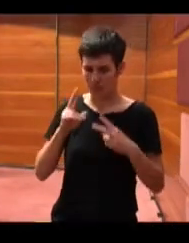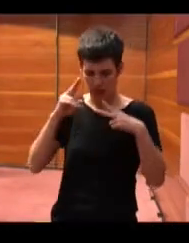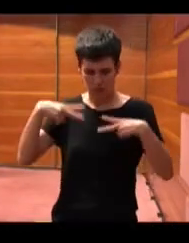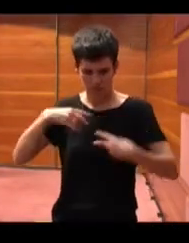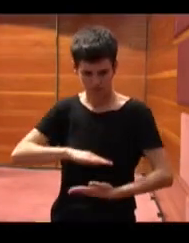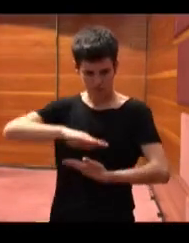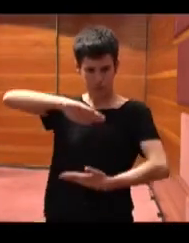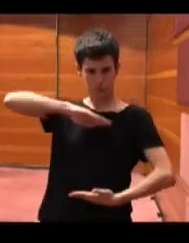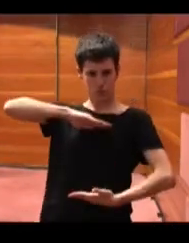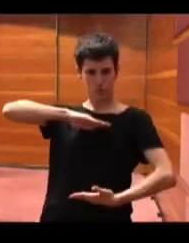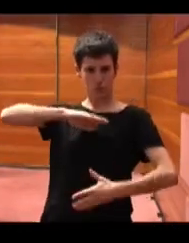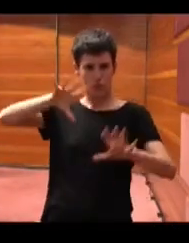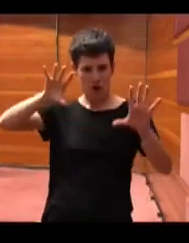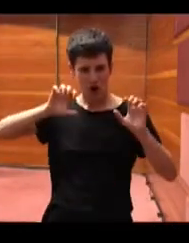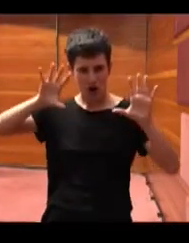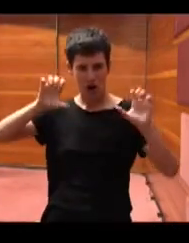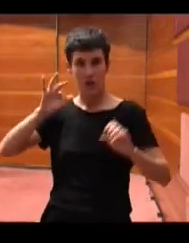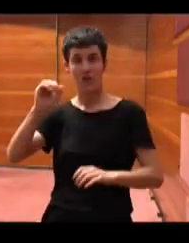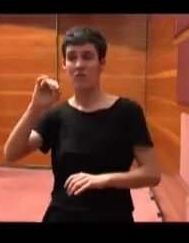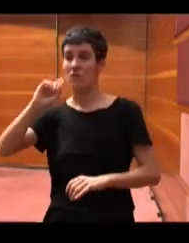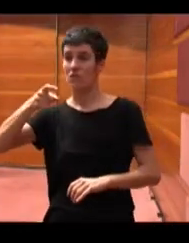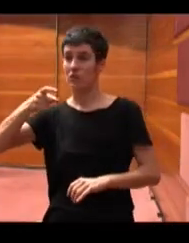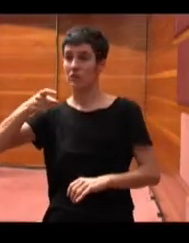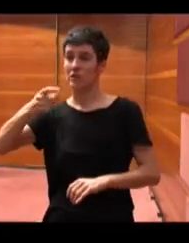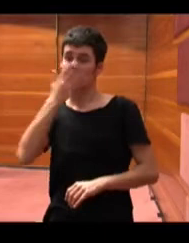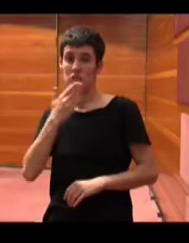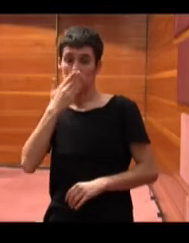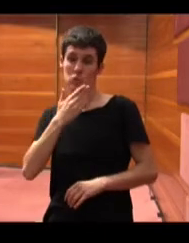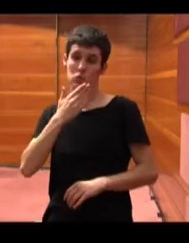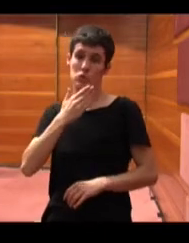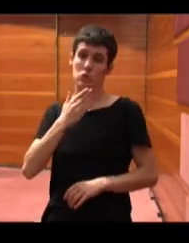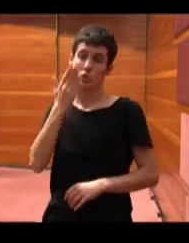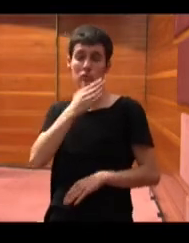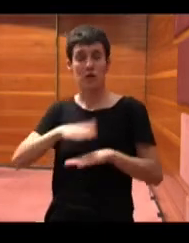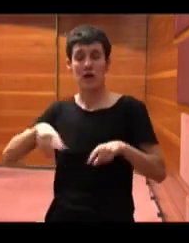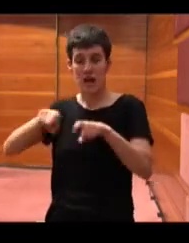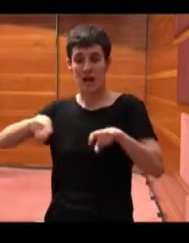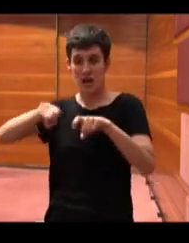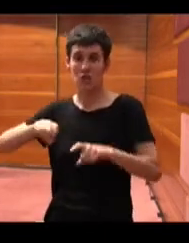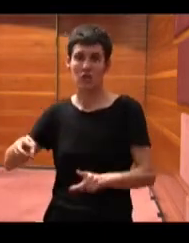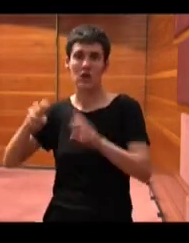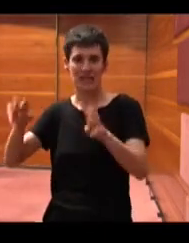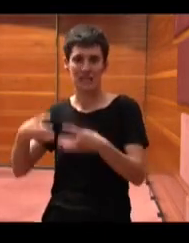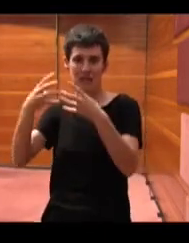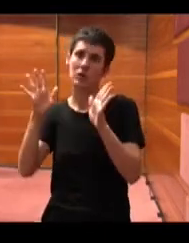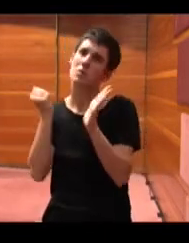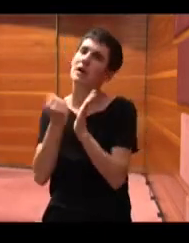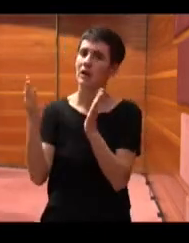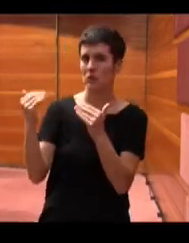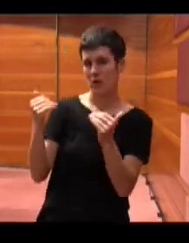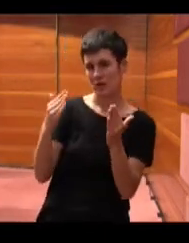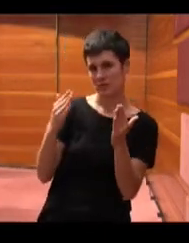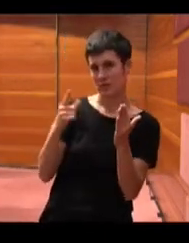Autorrealización, conocimiento, como Fox Eyes School, que es la mejor escuela de negocios online que os podéis imaginar, pero no tiene marca, ¿no? El IE, ¿qué me